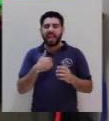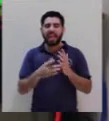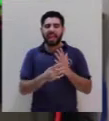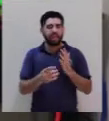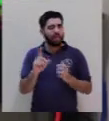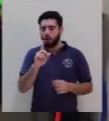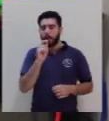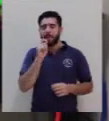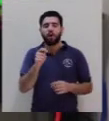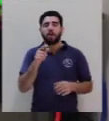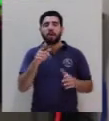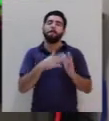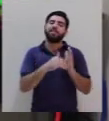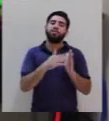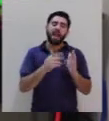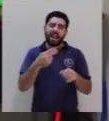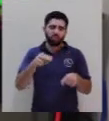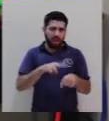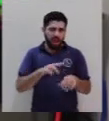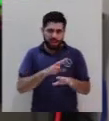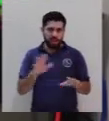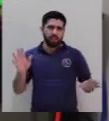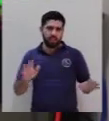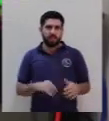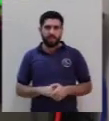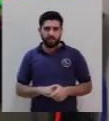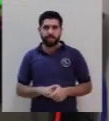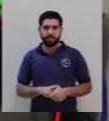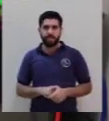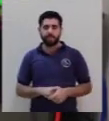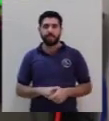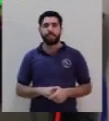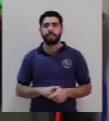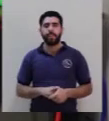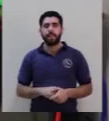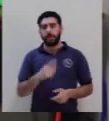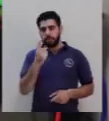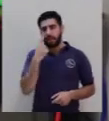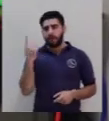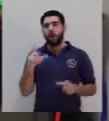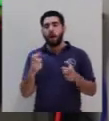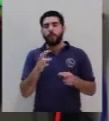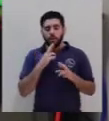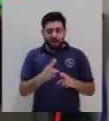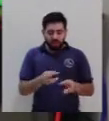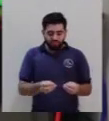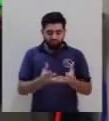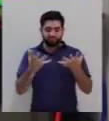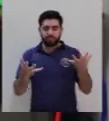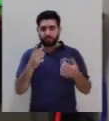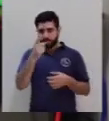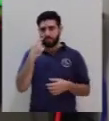Entonces es mejor que sea más líquido. Bueno, pero supongamos que no tenemos nada, podemos hacerlo con agua, que igual vamos a ver. Ajá, igual vamos a ver el efecto.